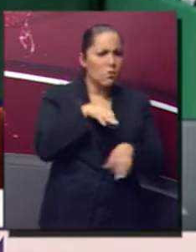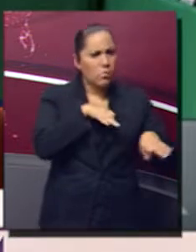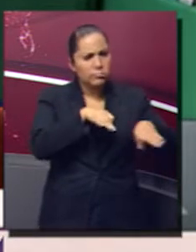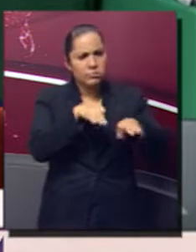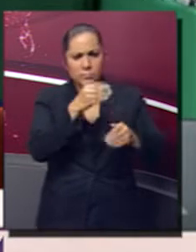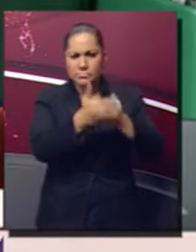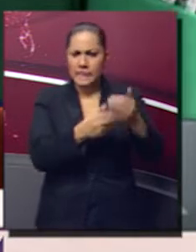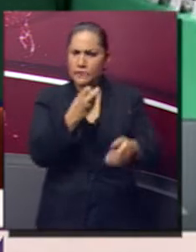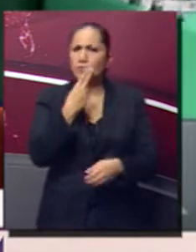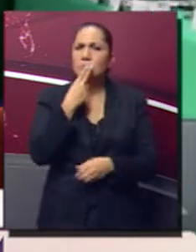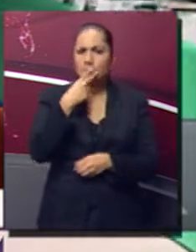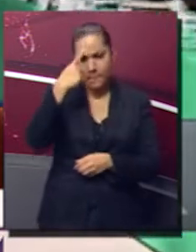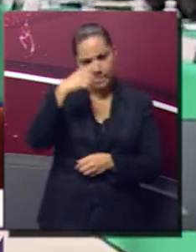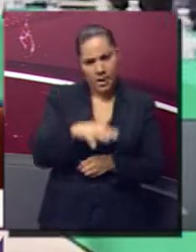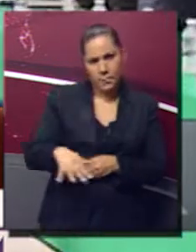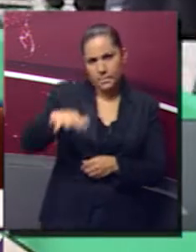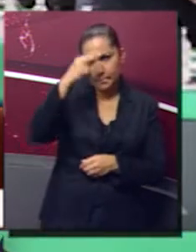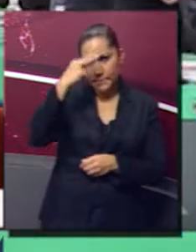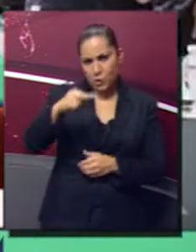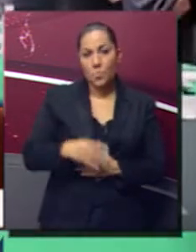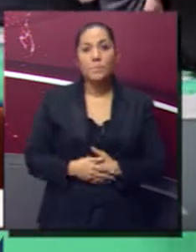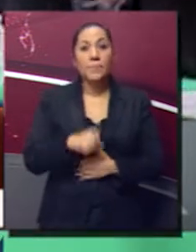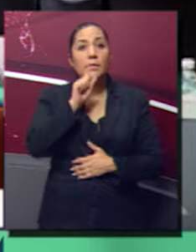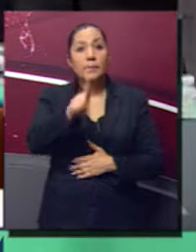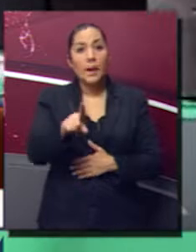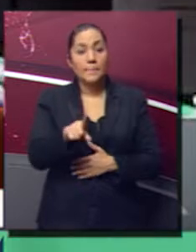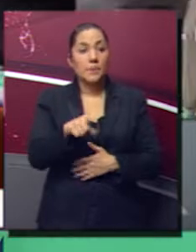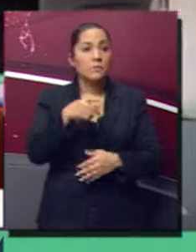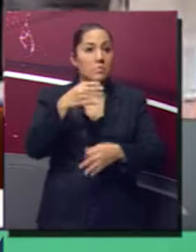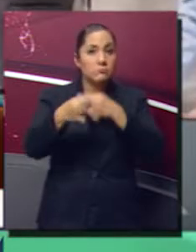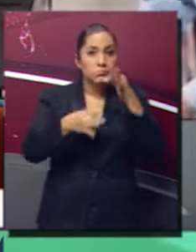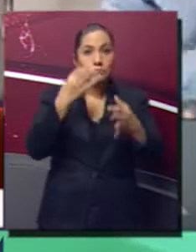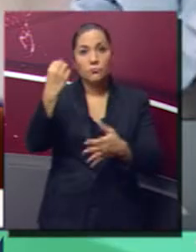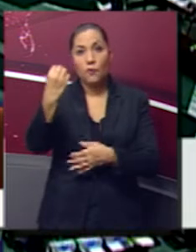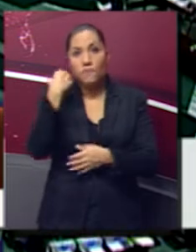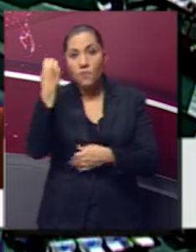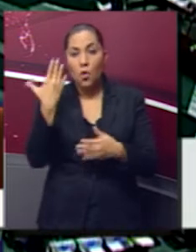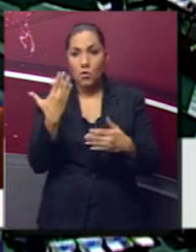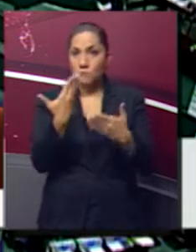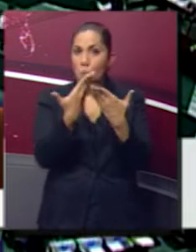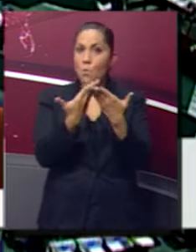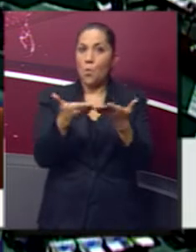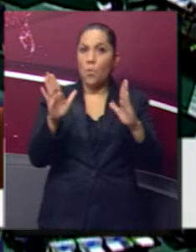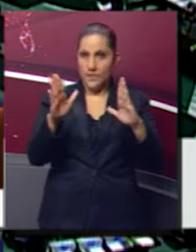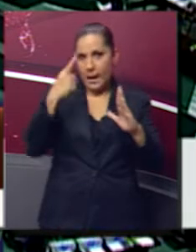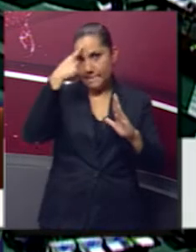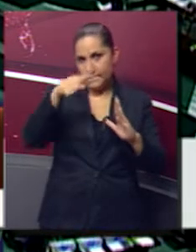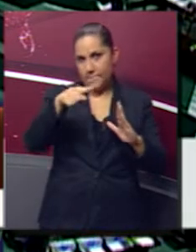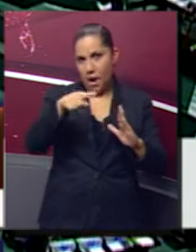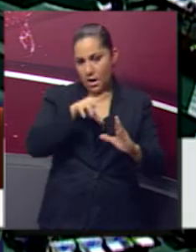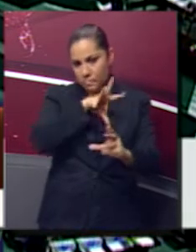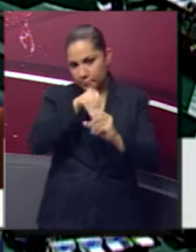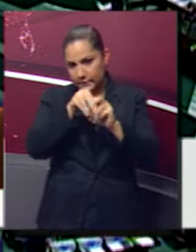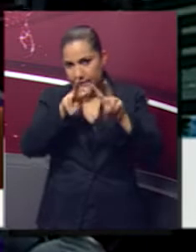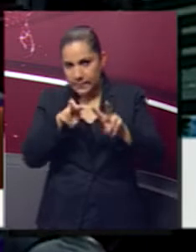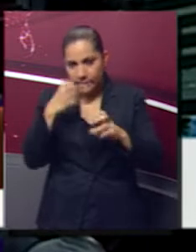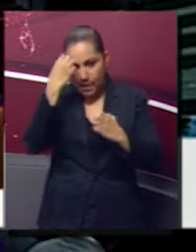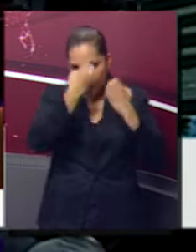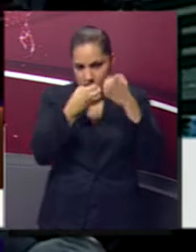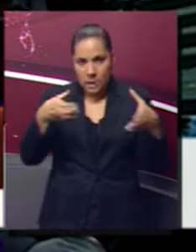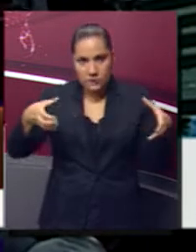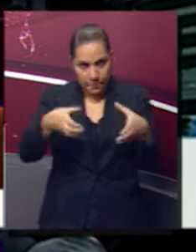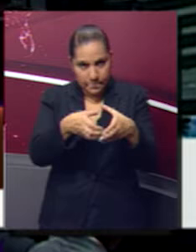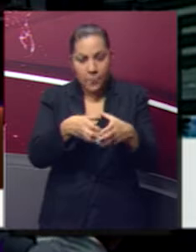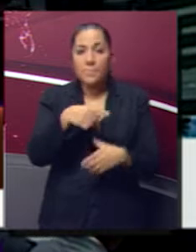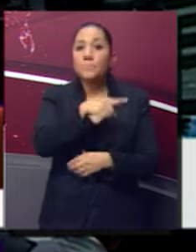país. También se convocaron audiencias públicas para el análisis de este tema. Además, durante esta legislatura se presentaron en tribuna